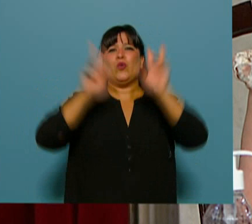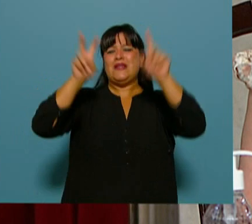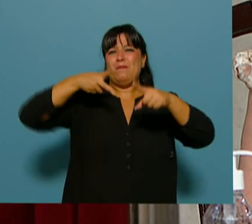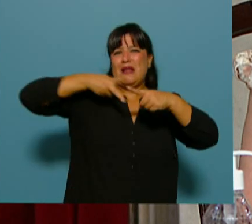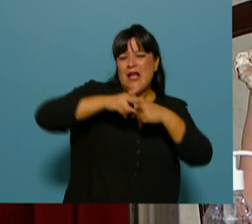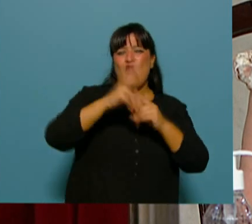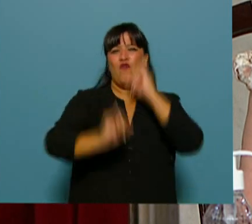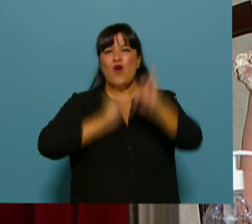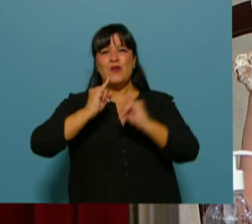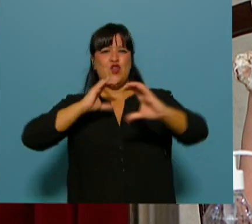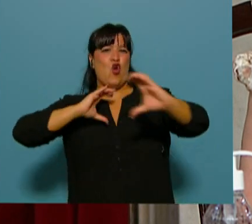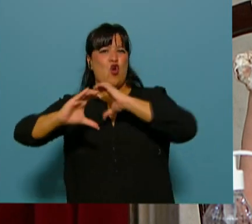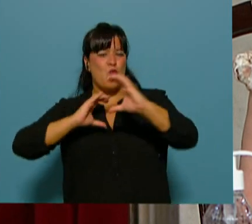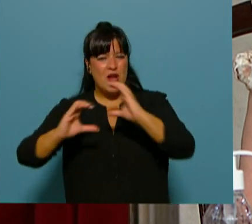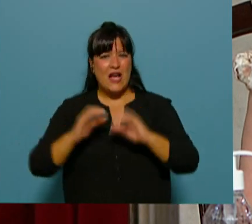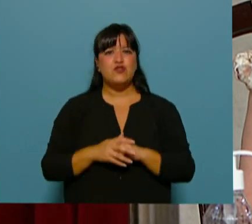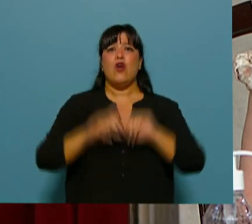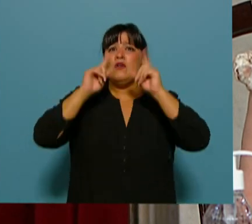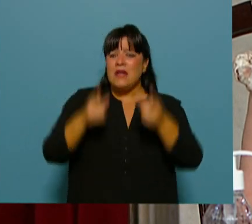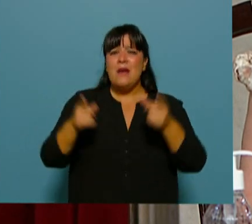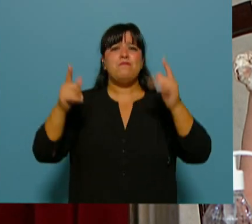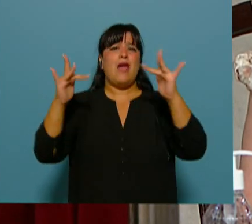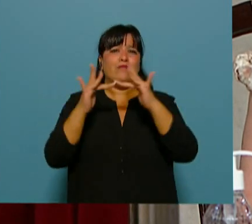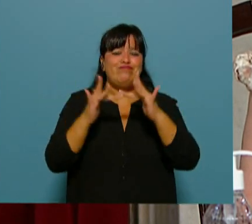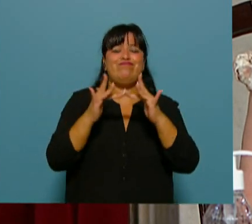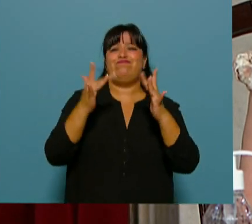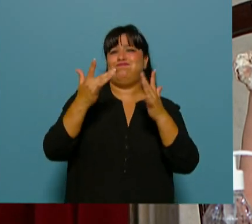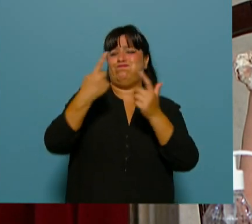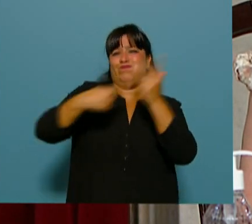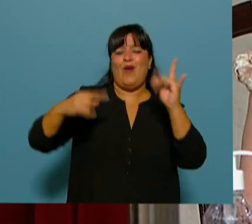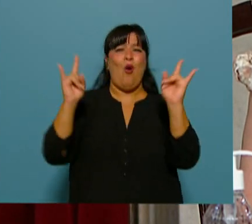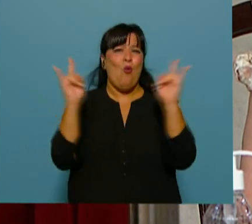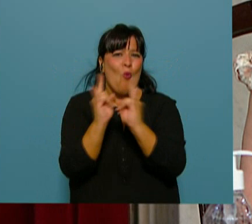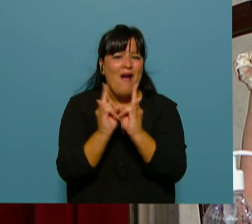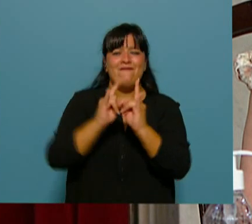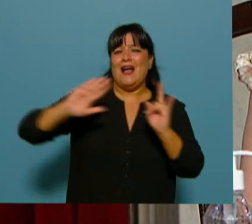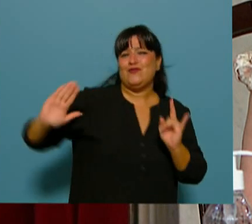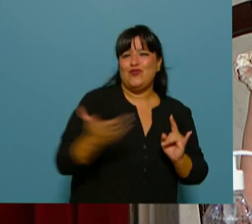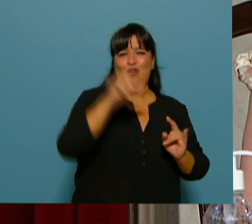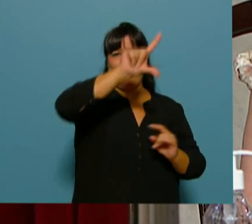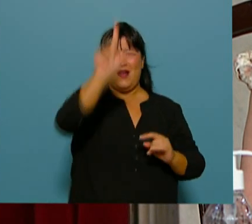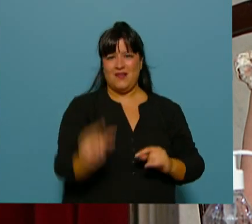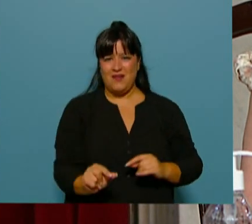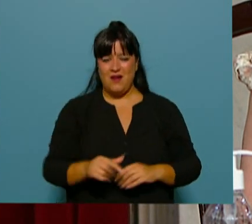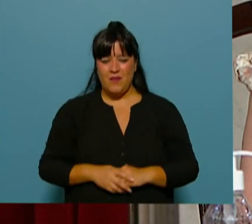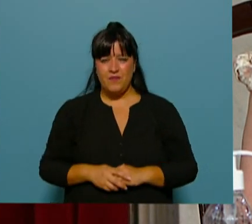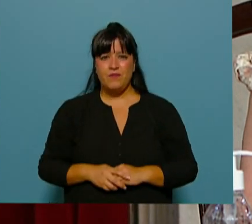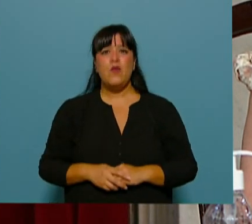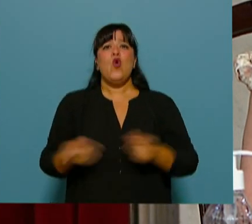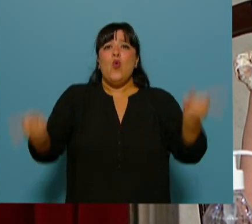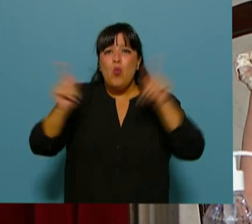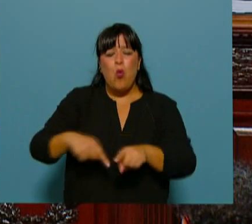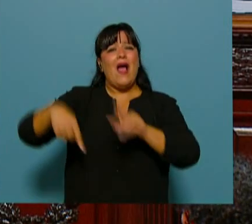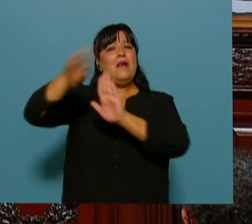de la información y la comunicación y a las conexiones de banda ancha en todo el territorio nacional. Retomamos nuestro